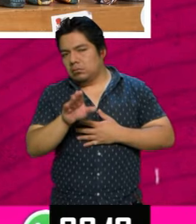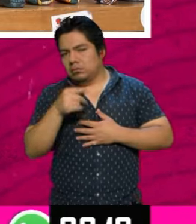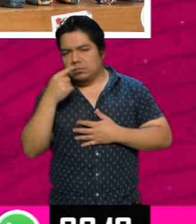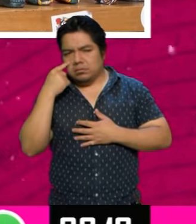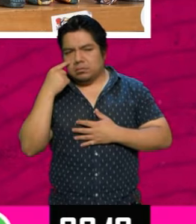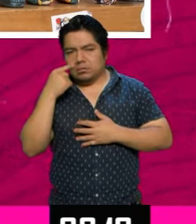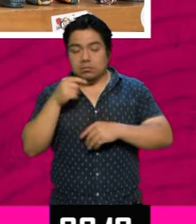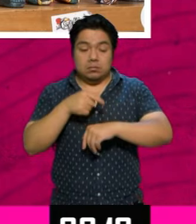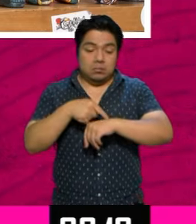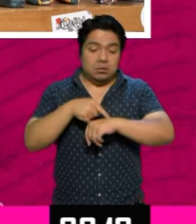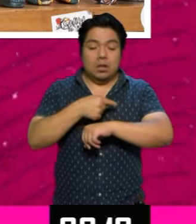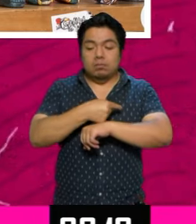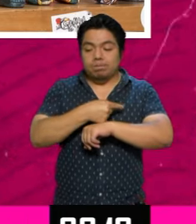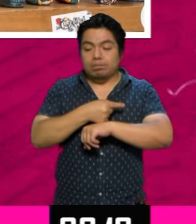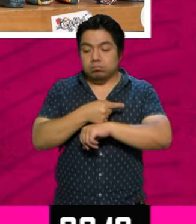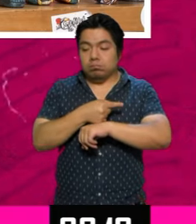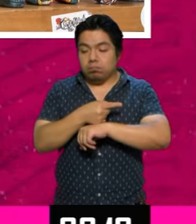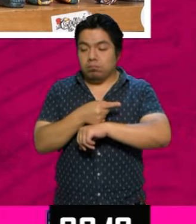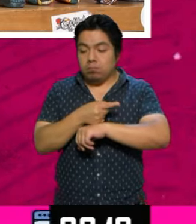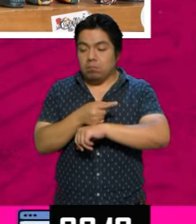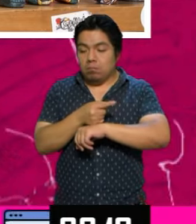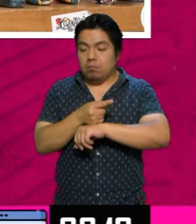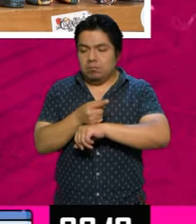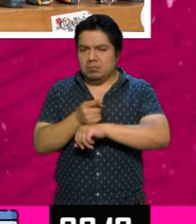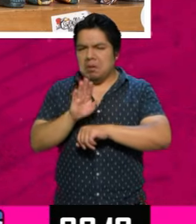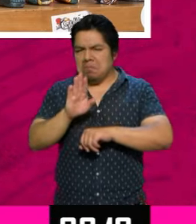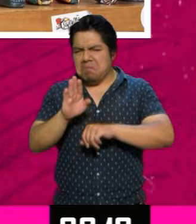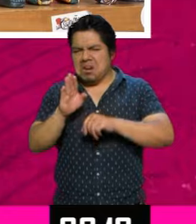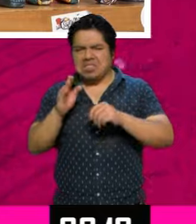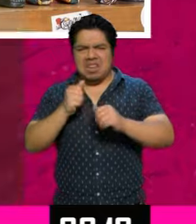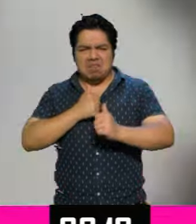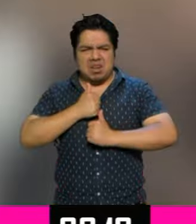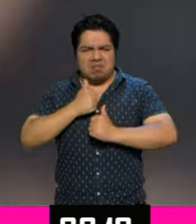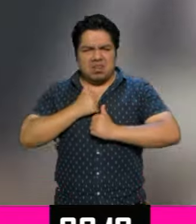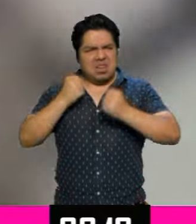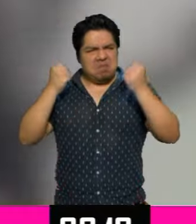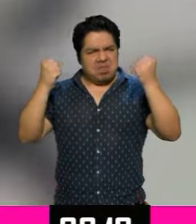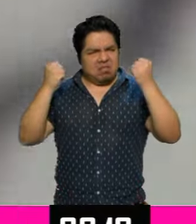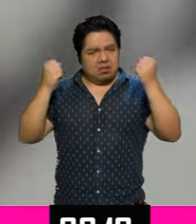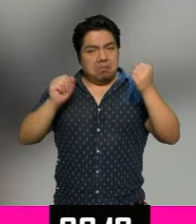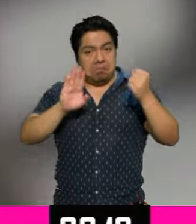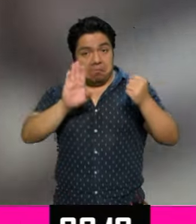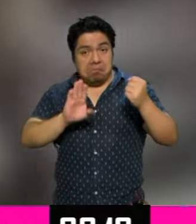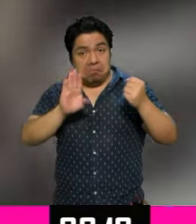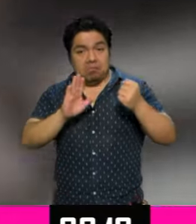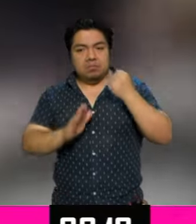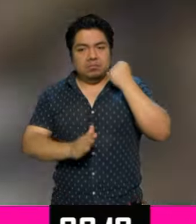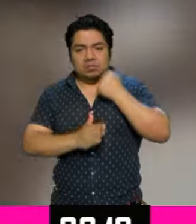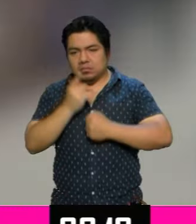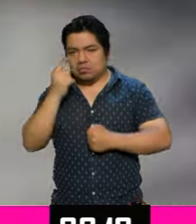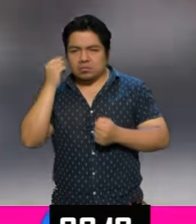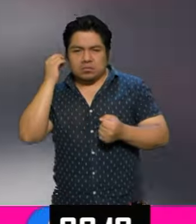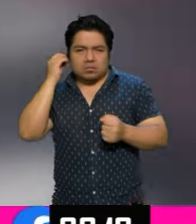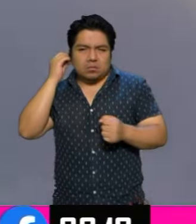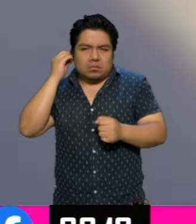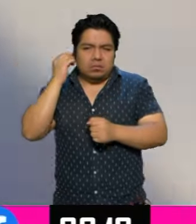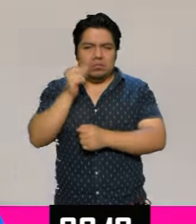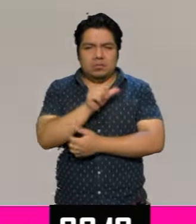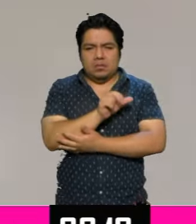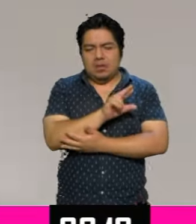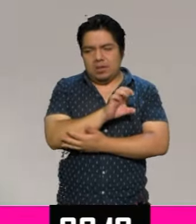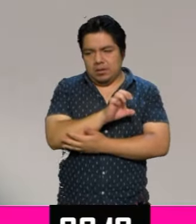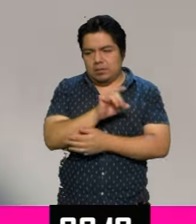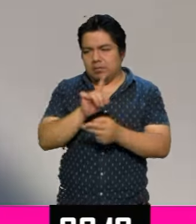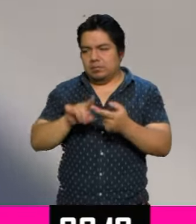conforme pasaba el tiempo, lo que parecía una protesta militar, porque los términos en los cuales conversaron Arce